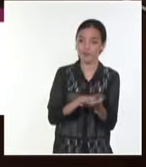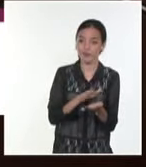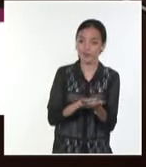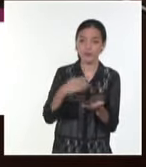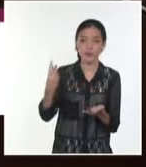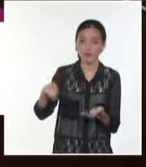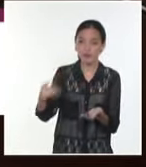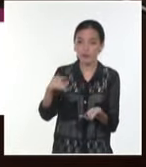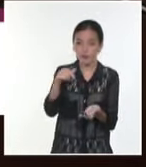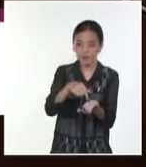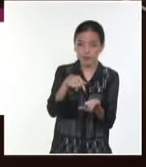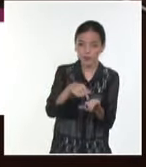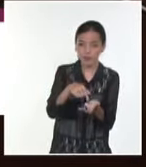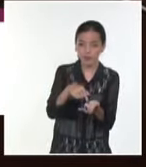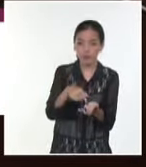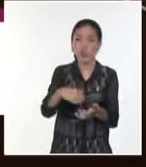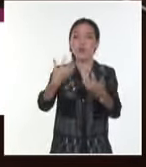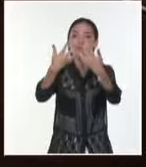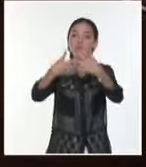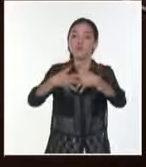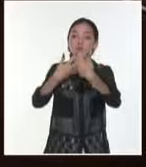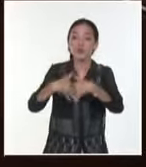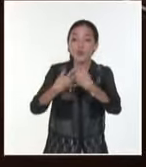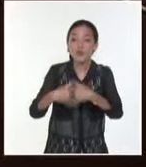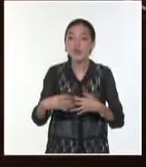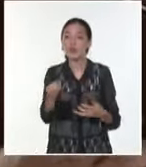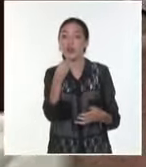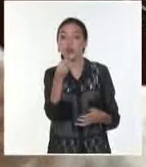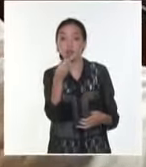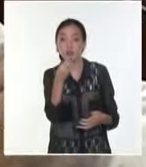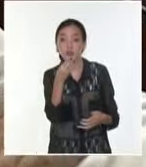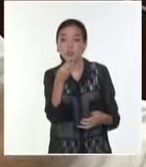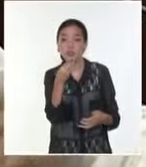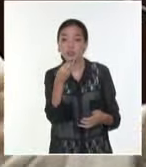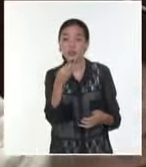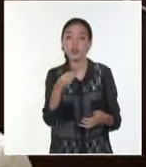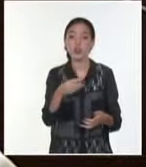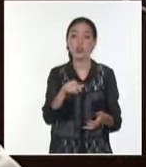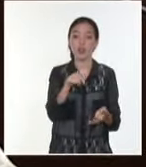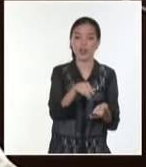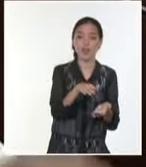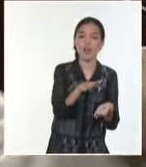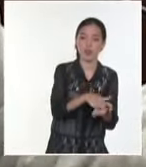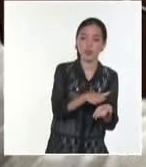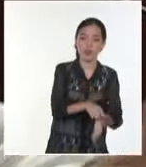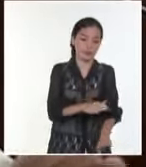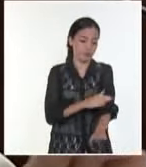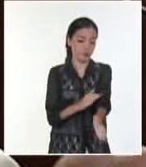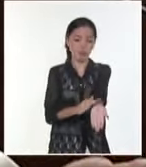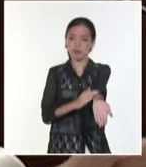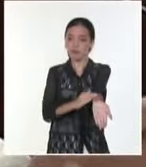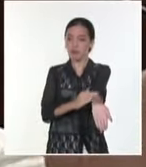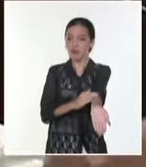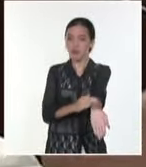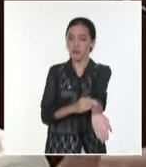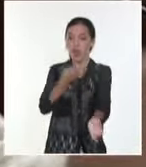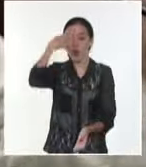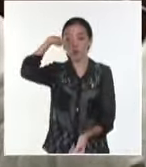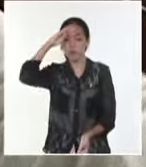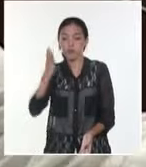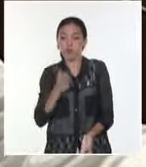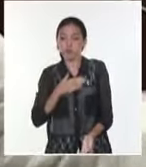ahora. Producir alimentos, pero que llegue a cada una de las comunidades, que esté en la sangre de cada uno de los cubanos. Y ese tema de soberanía